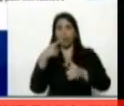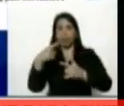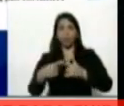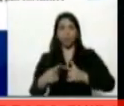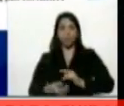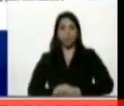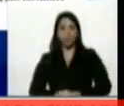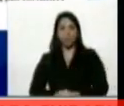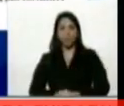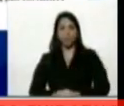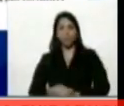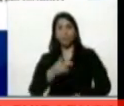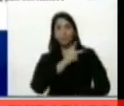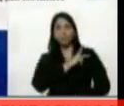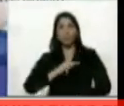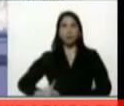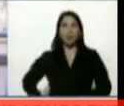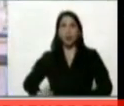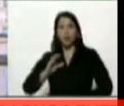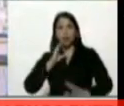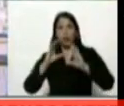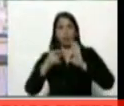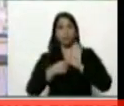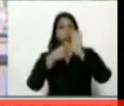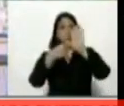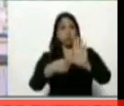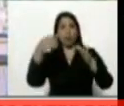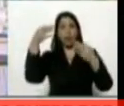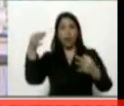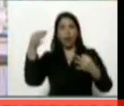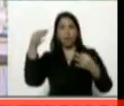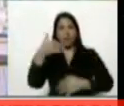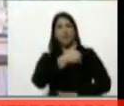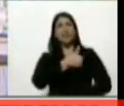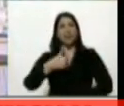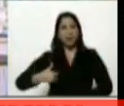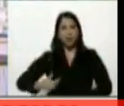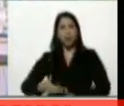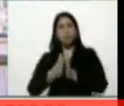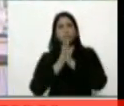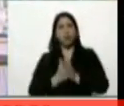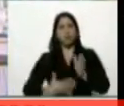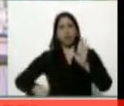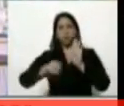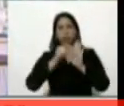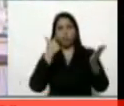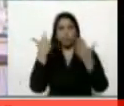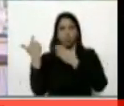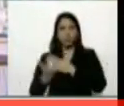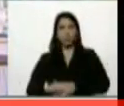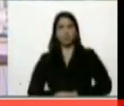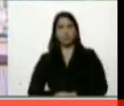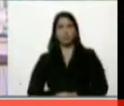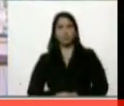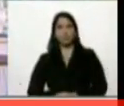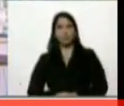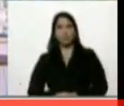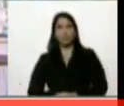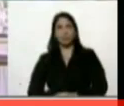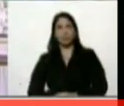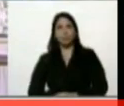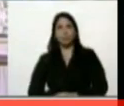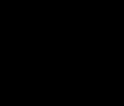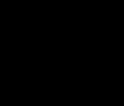momento en que se abra esa ventana, que en mi cálculo será un poco posterior a la reelección del presidente Trump, Venezuela tiene que estar lista para golpear el caliente.